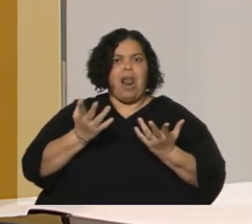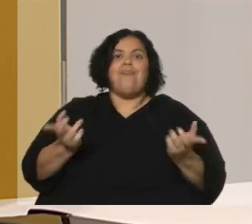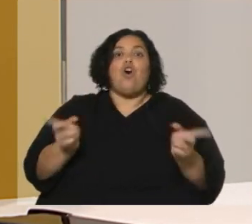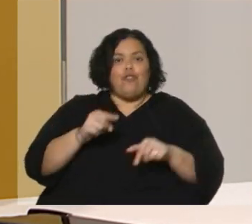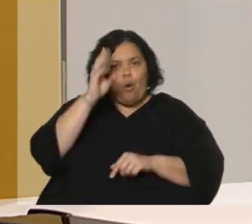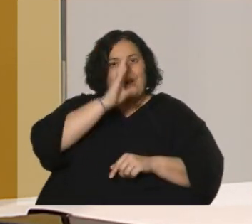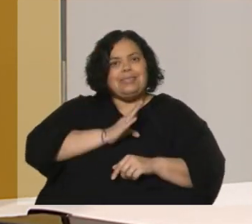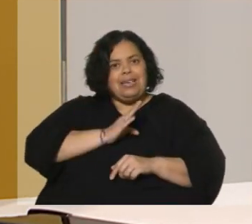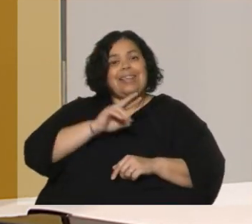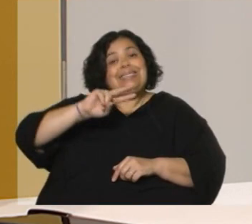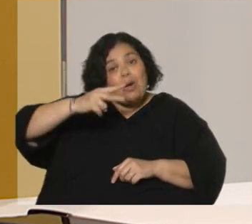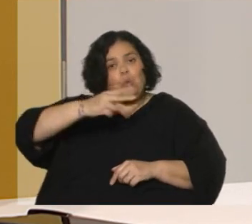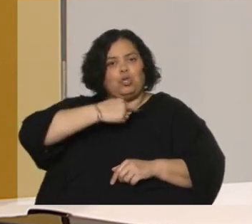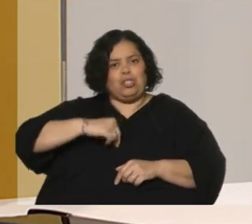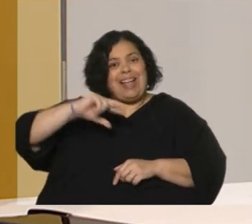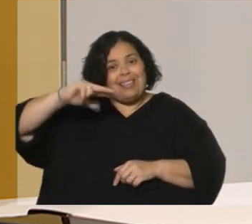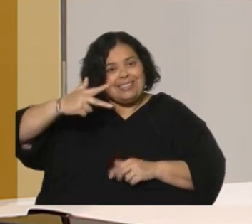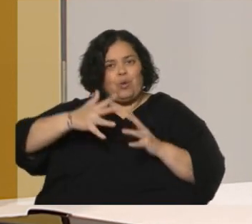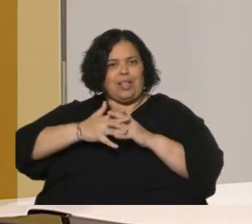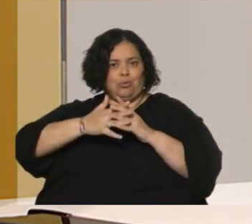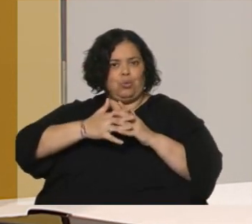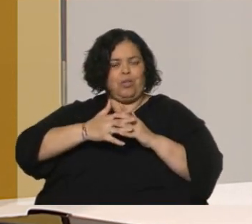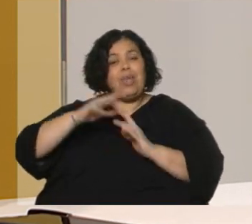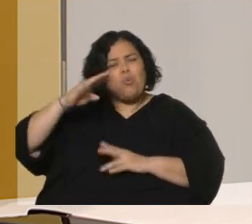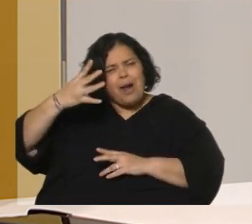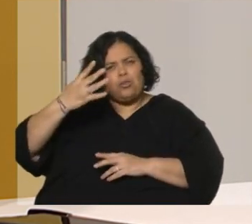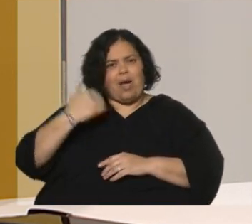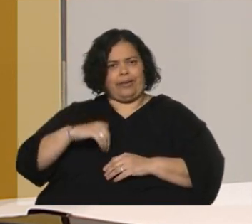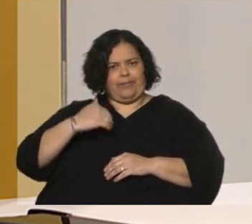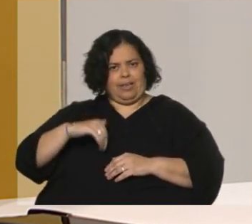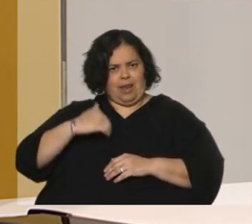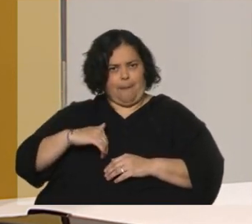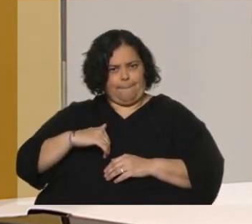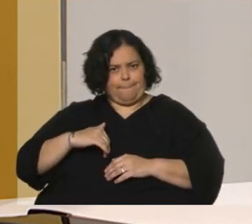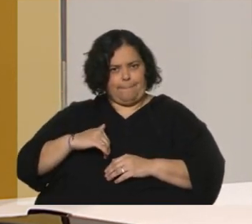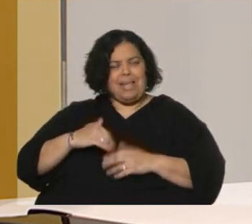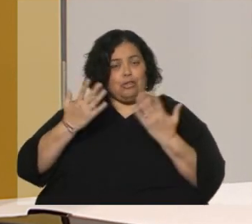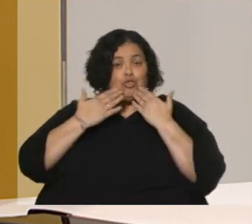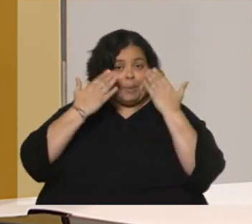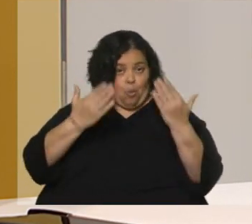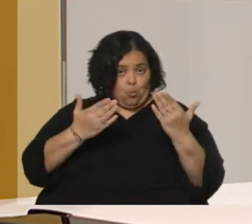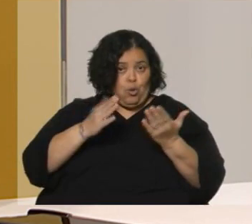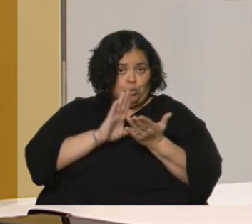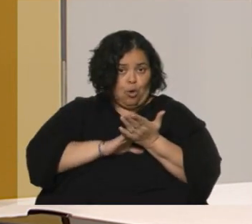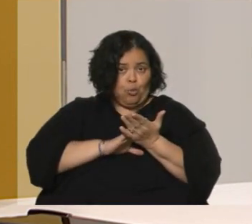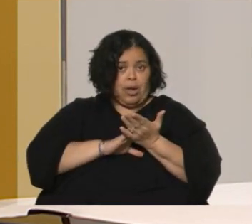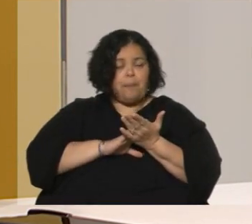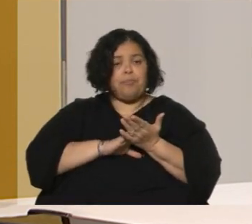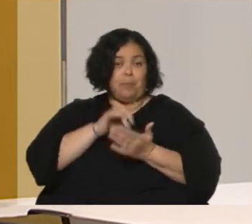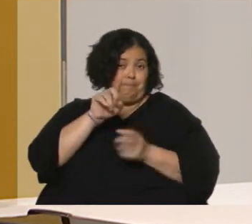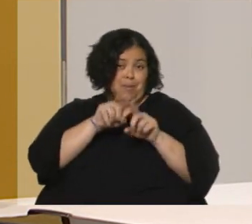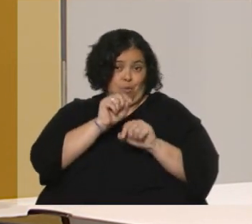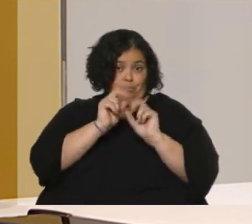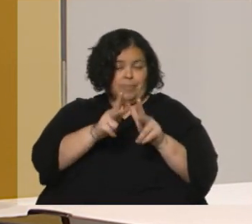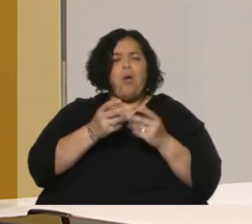china tercero Estados Unidos y cuarto Argentina eh la pregunta está relacionado a la a lo que usted decía